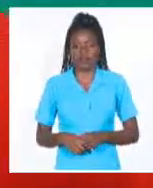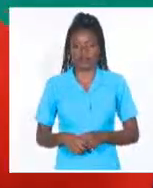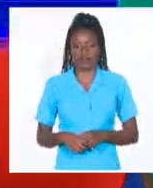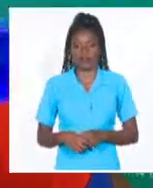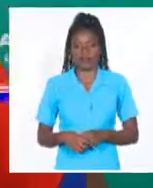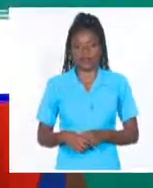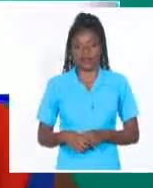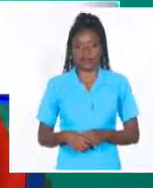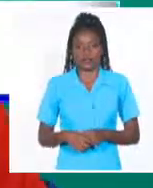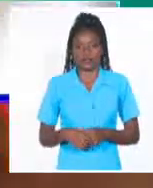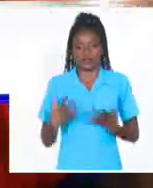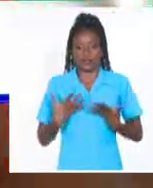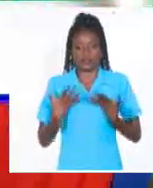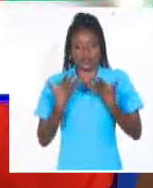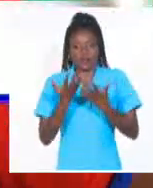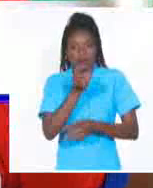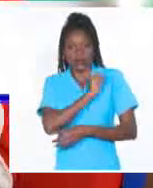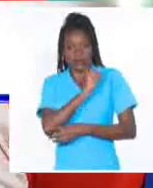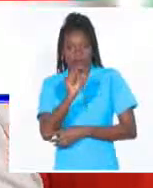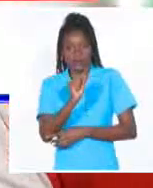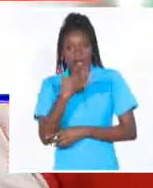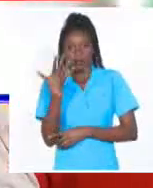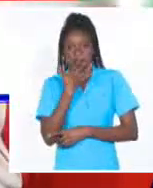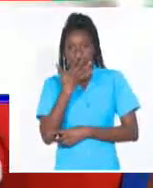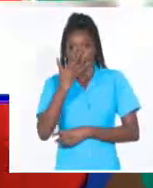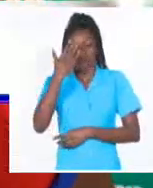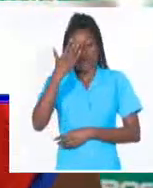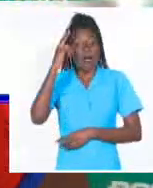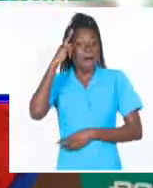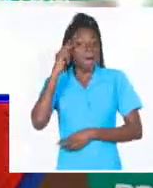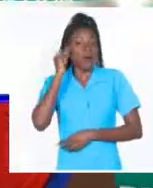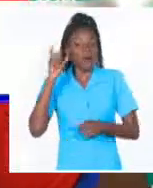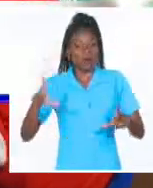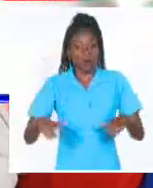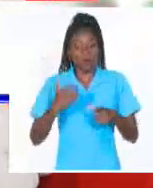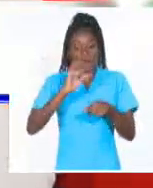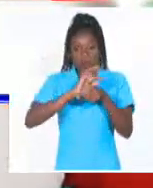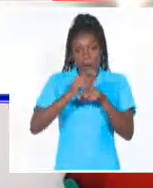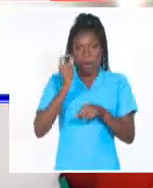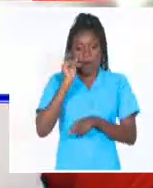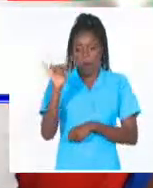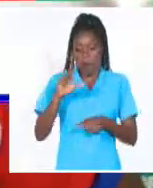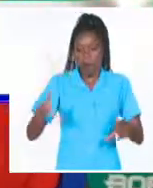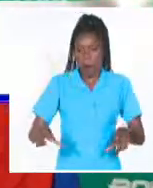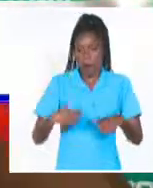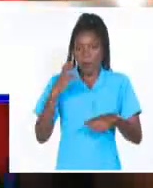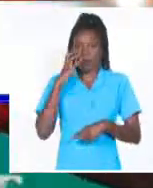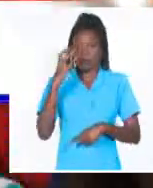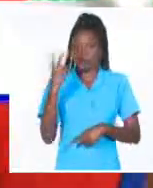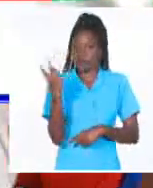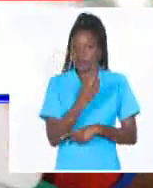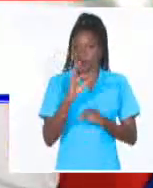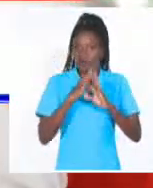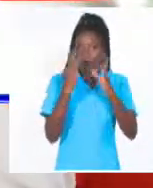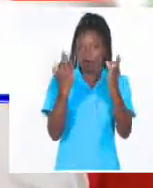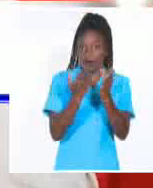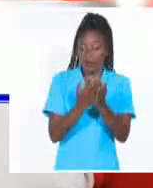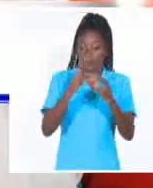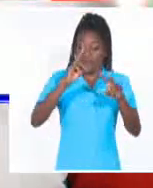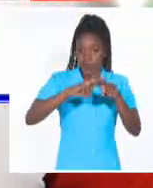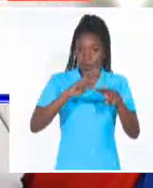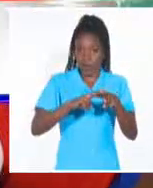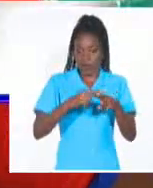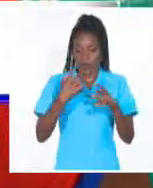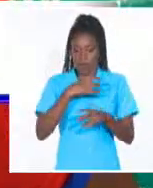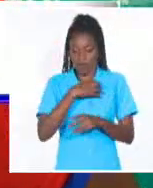Ah, regalarle ese triunfo. Regalarle el triunfo también a mi abuela que cumple años y a mi hermano también que cumple años. Claro, muy importante para ellos, a la familia, a la gente de La Habana que me quieren